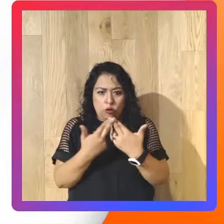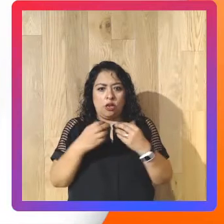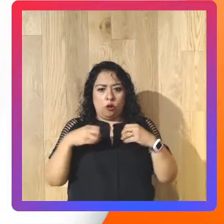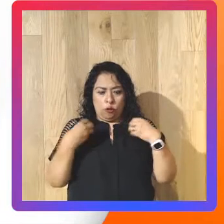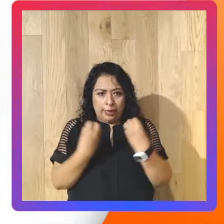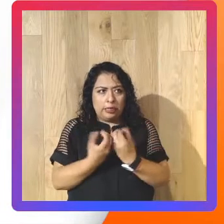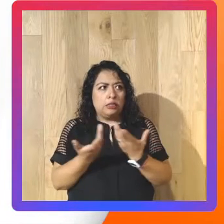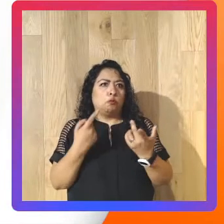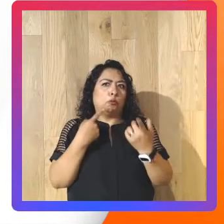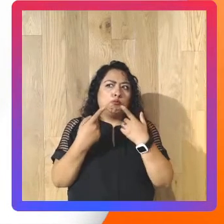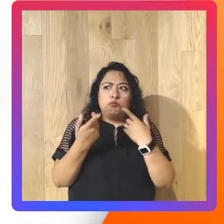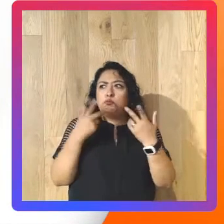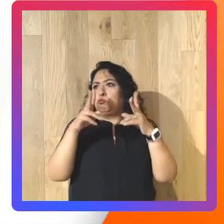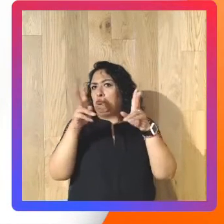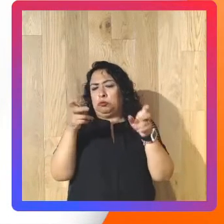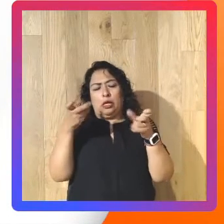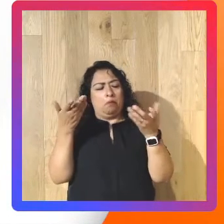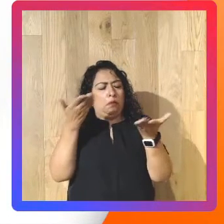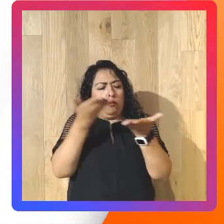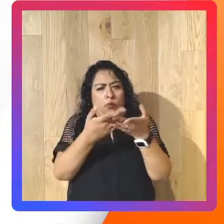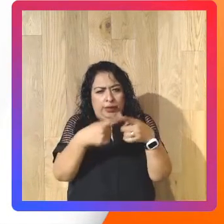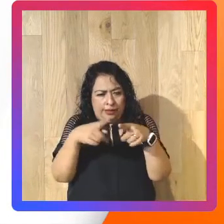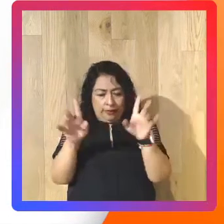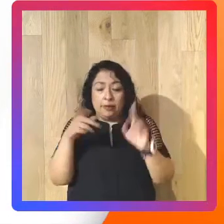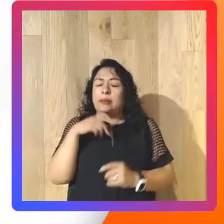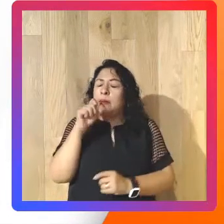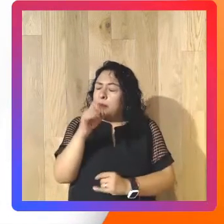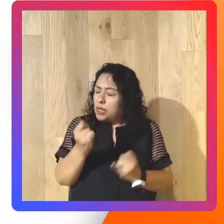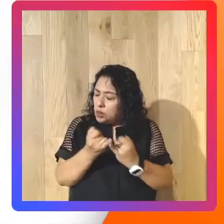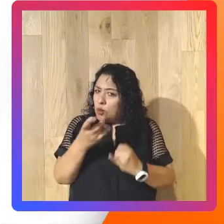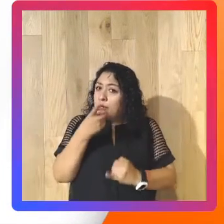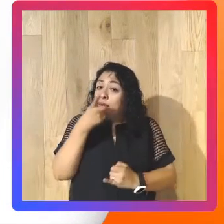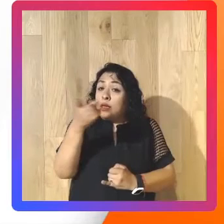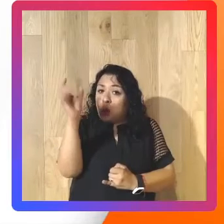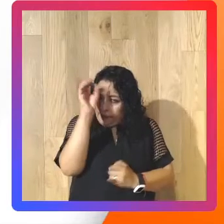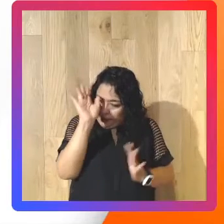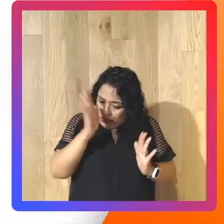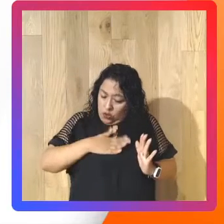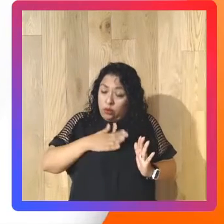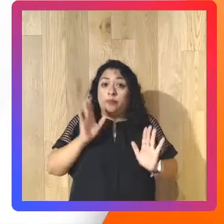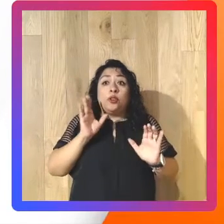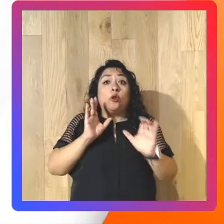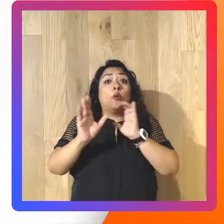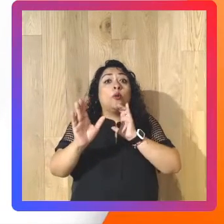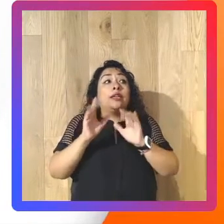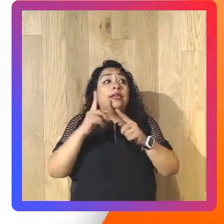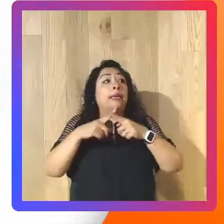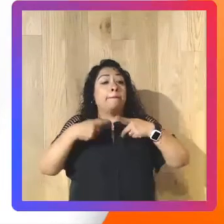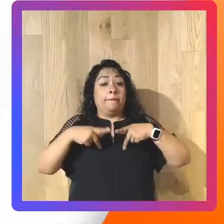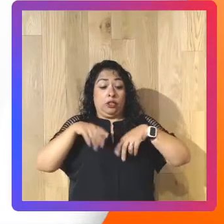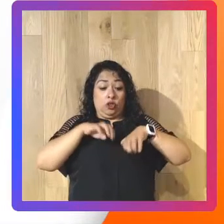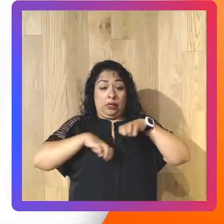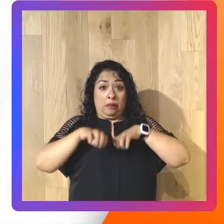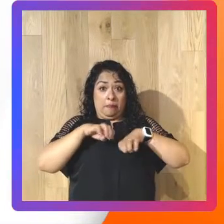hablamos sobre el tema. Insisto en que la comunicación de los